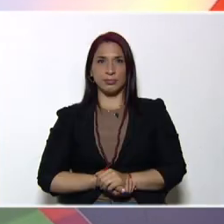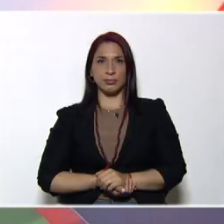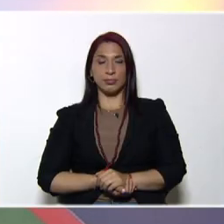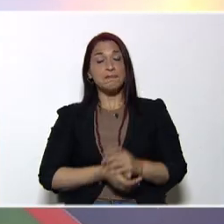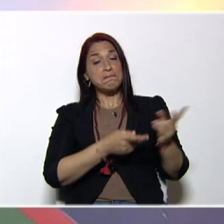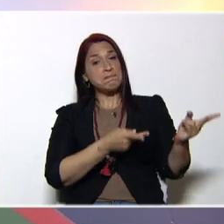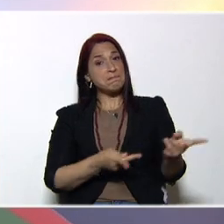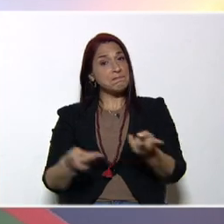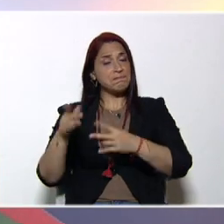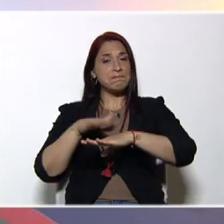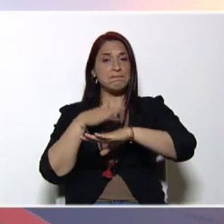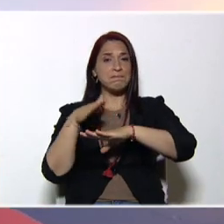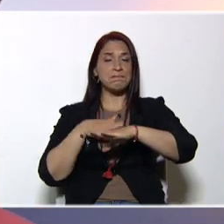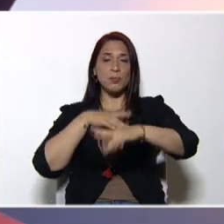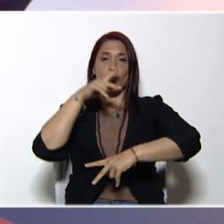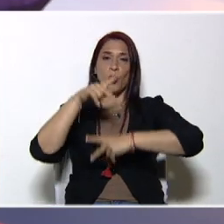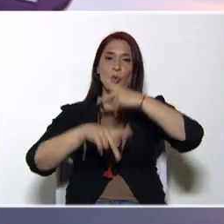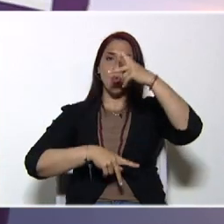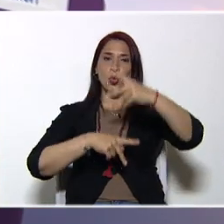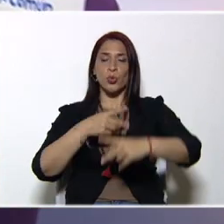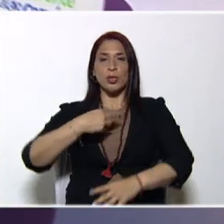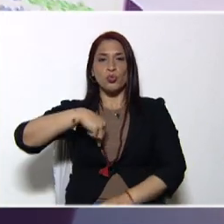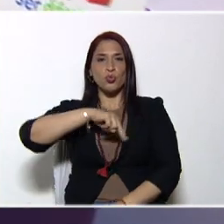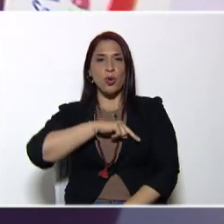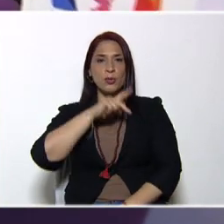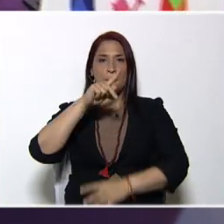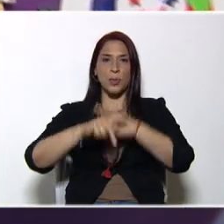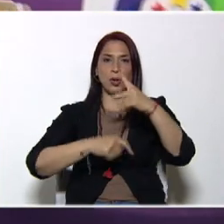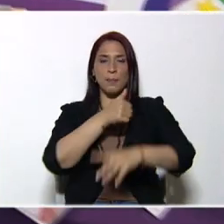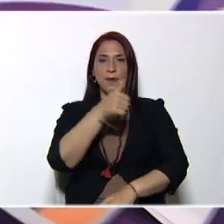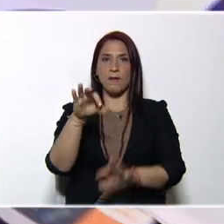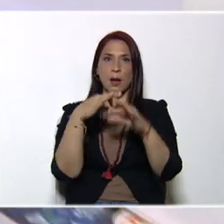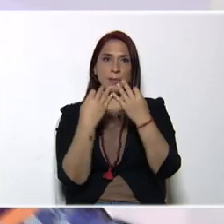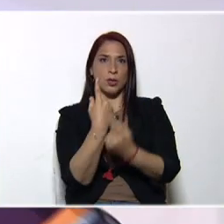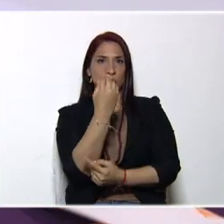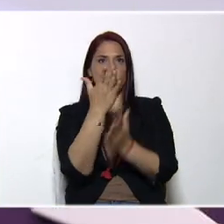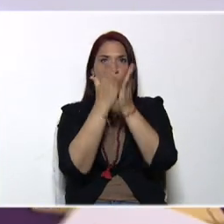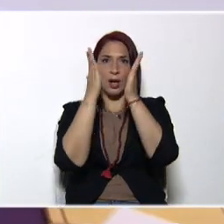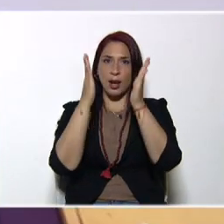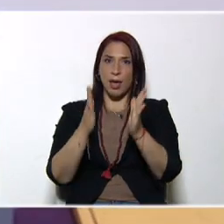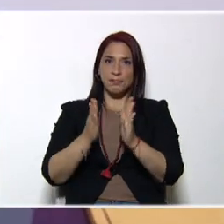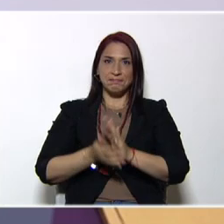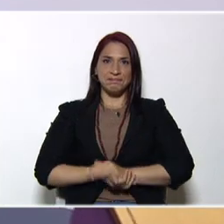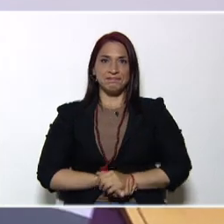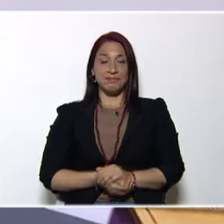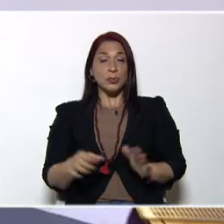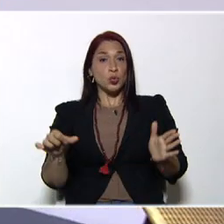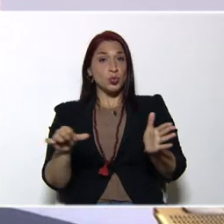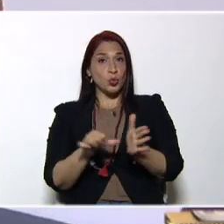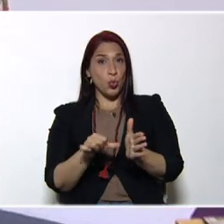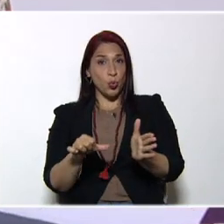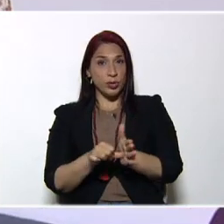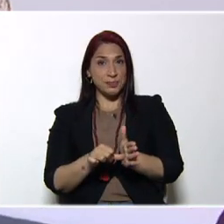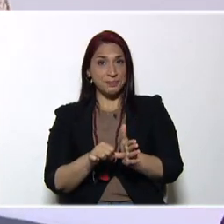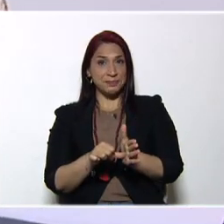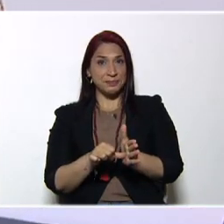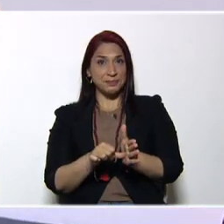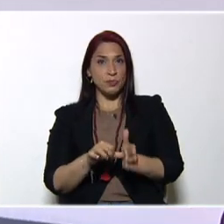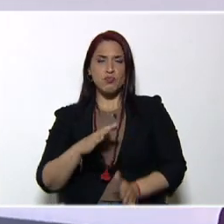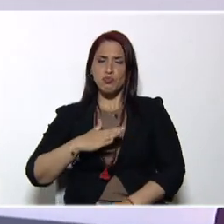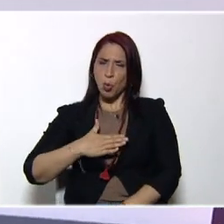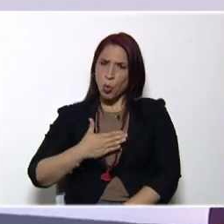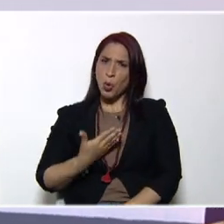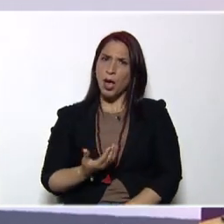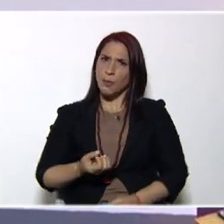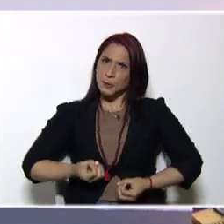Bienvenidos al Jueves Productivo en nuestro programa Cada Familia una Escuela, donde a través de él podemos llegar